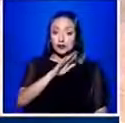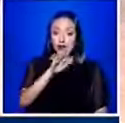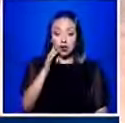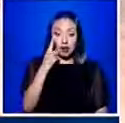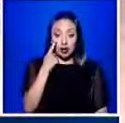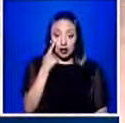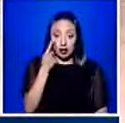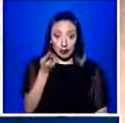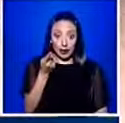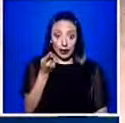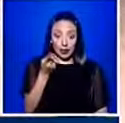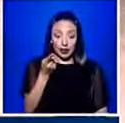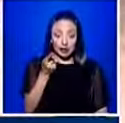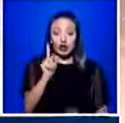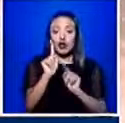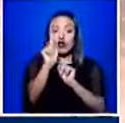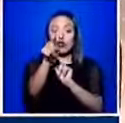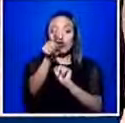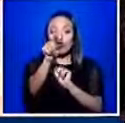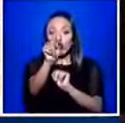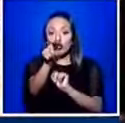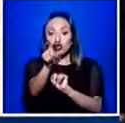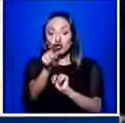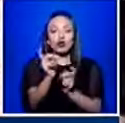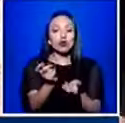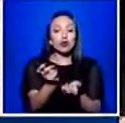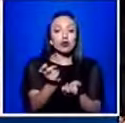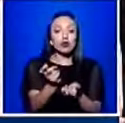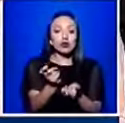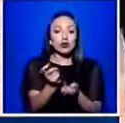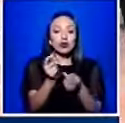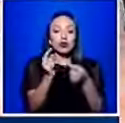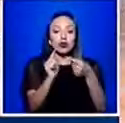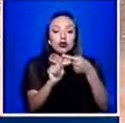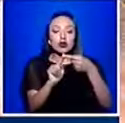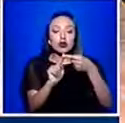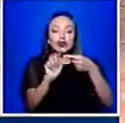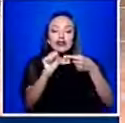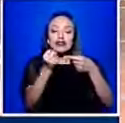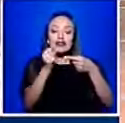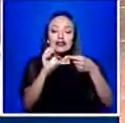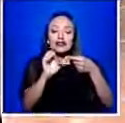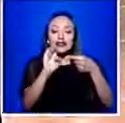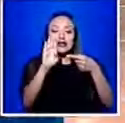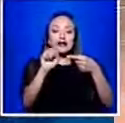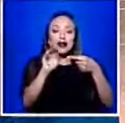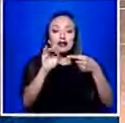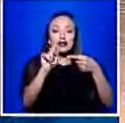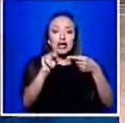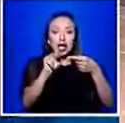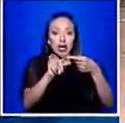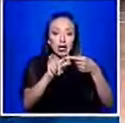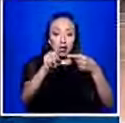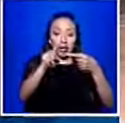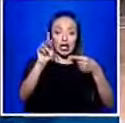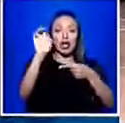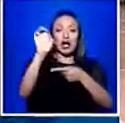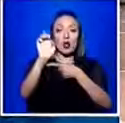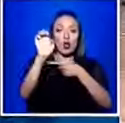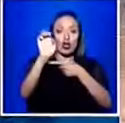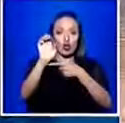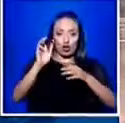pueden observar, en la parte del fondo estamos viendo a Sebastián Suntaxi, quien es el portador del pabellón nacional